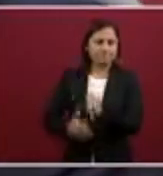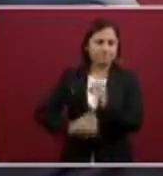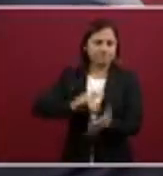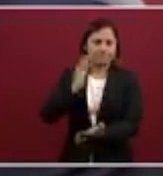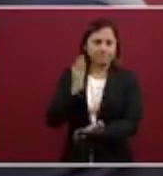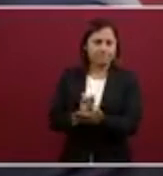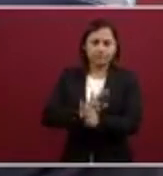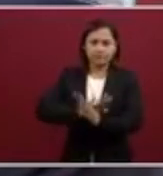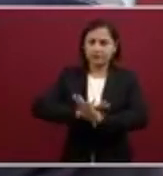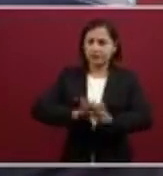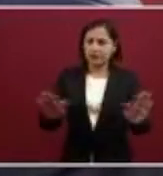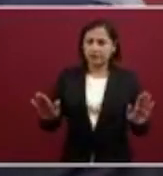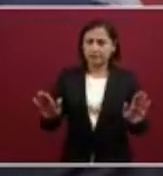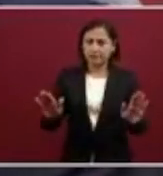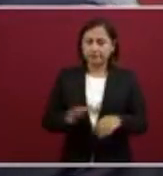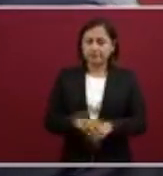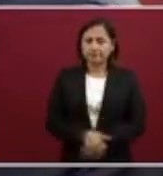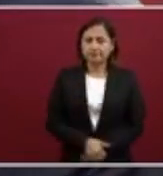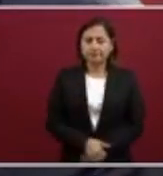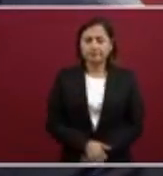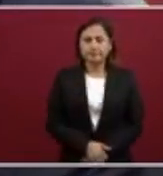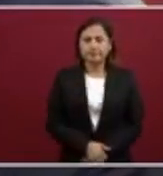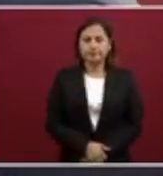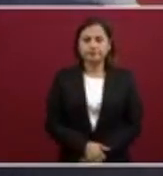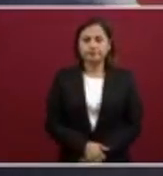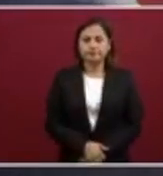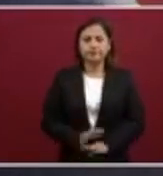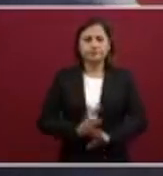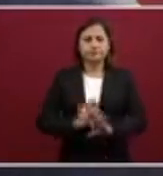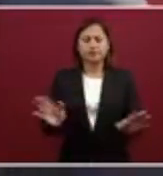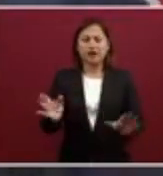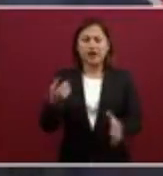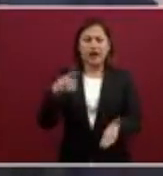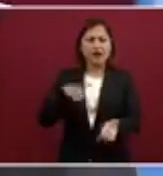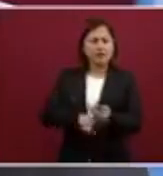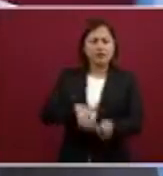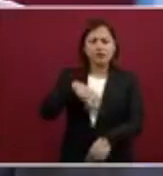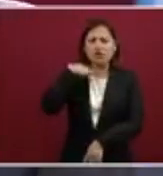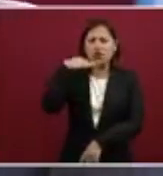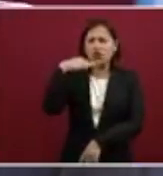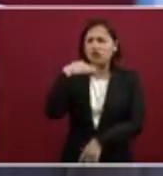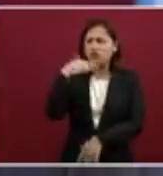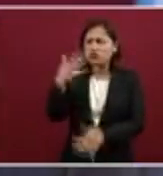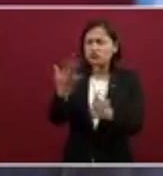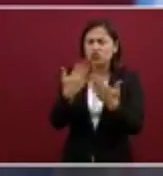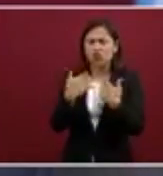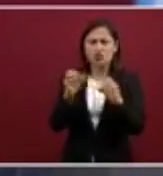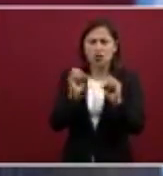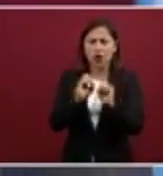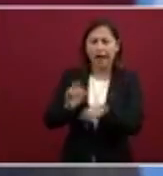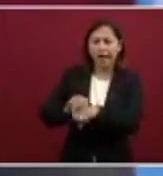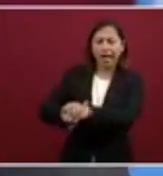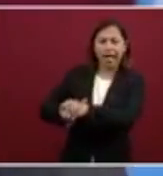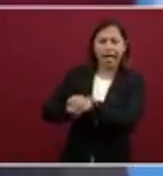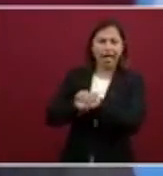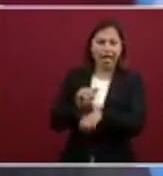Entonces, como ya no hay corrupción, no hay lujos en el gobierno,